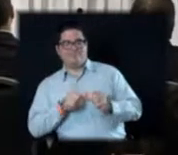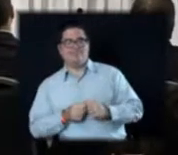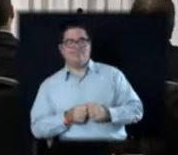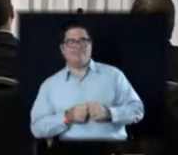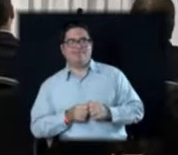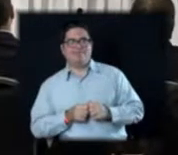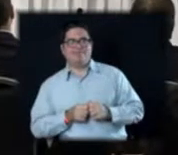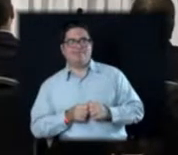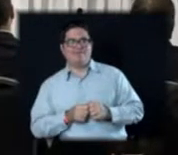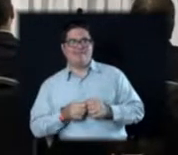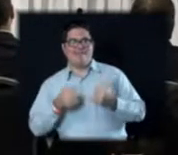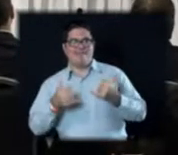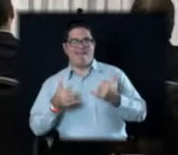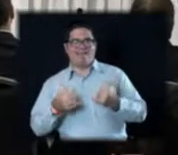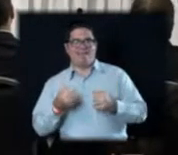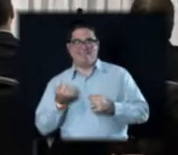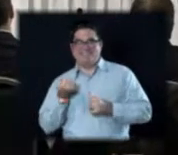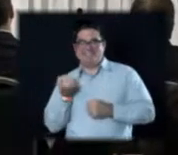punto,